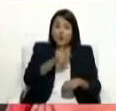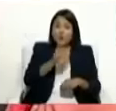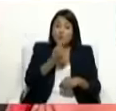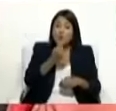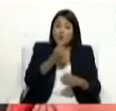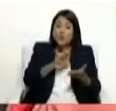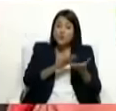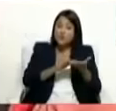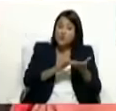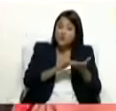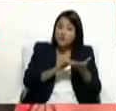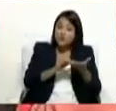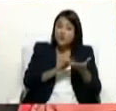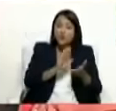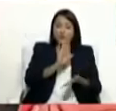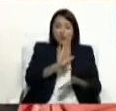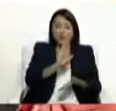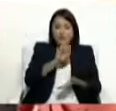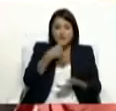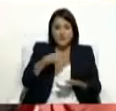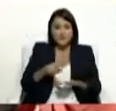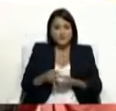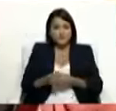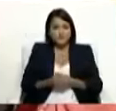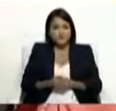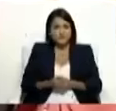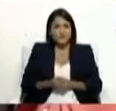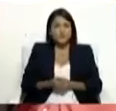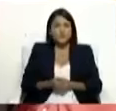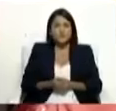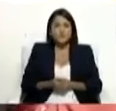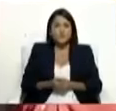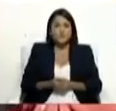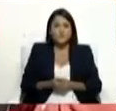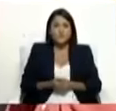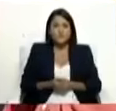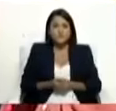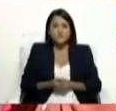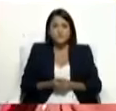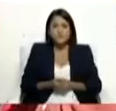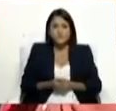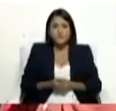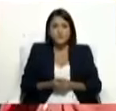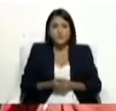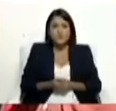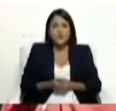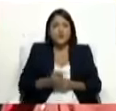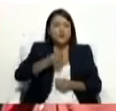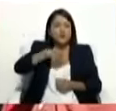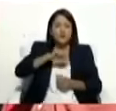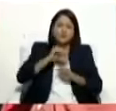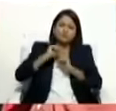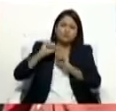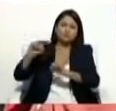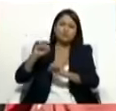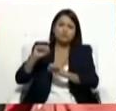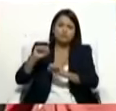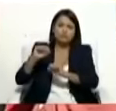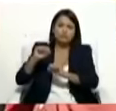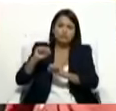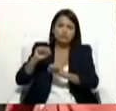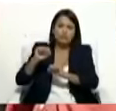para poder dirimir nuestros asuntos territoriales. El rechazo a el evento